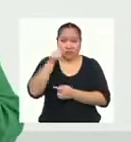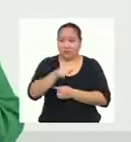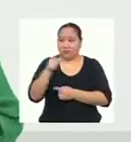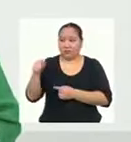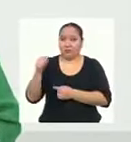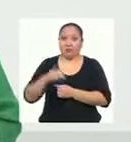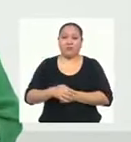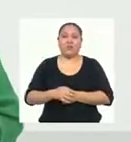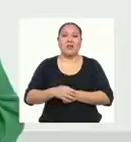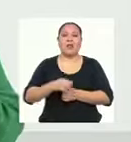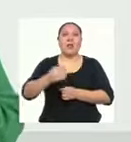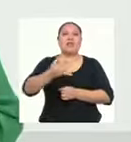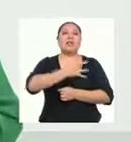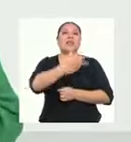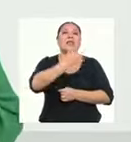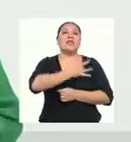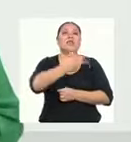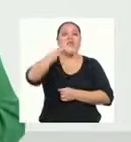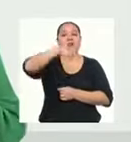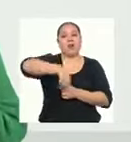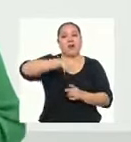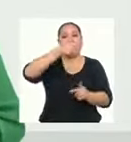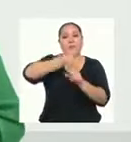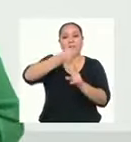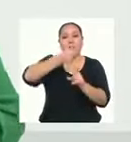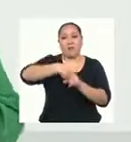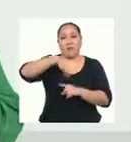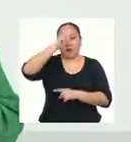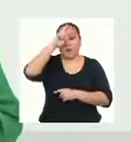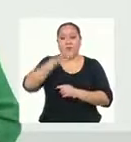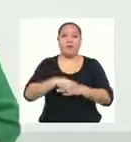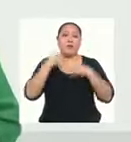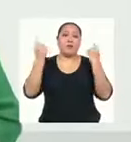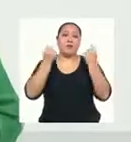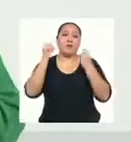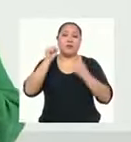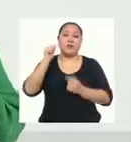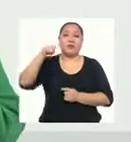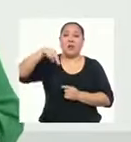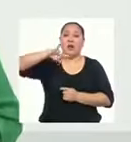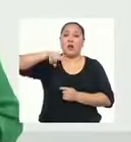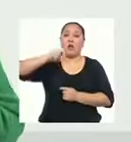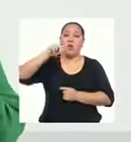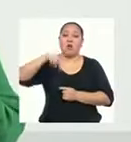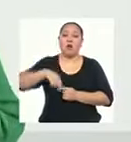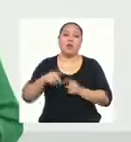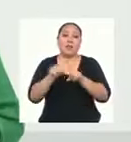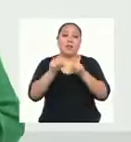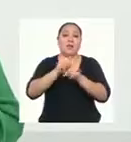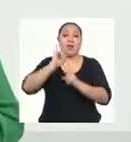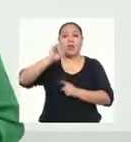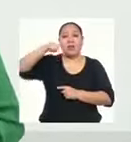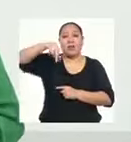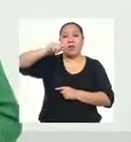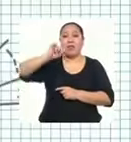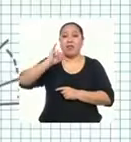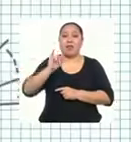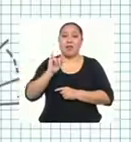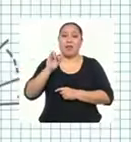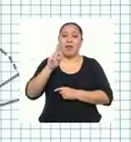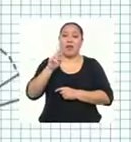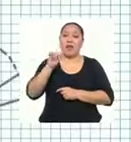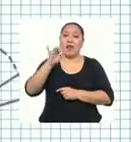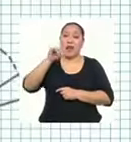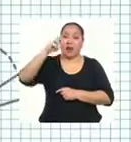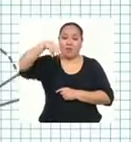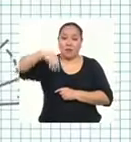referencia a la peruanidad, pues tanto la fiesta de San Juan como el Inti Raiming forman parte de nuestra identidad colectiva.